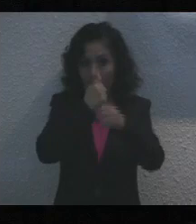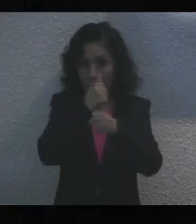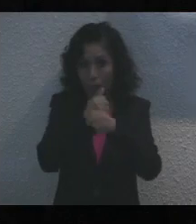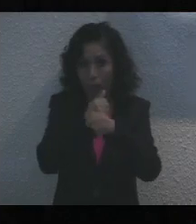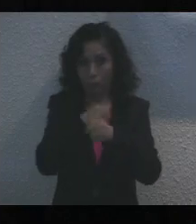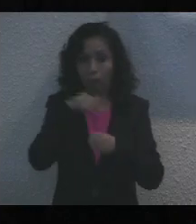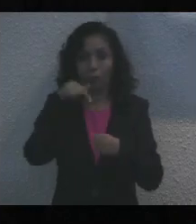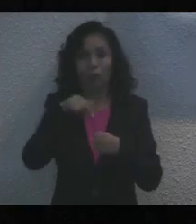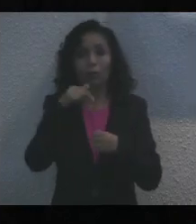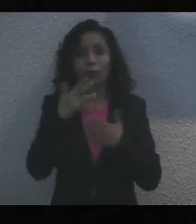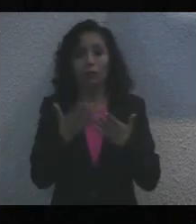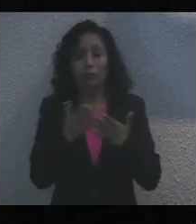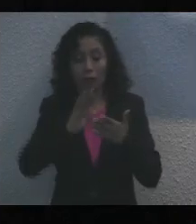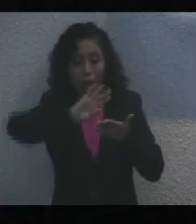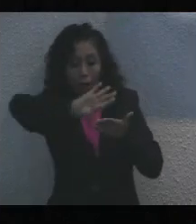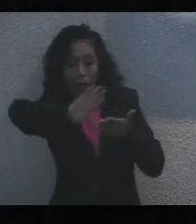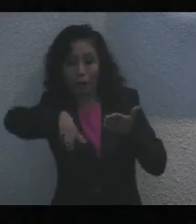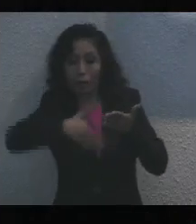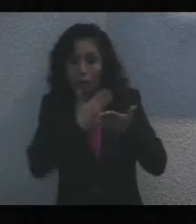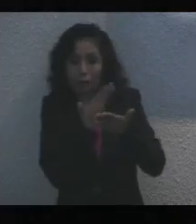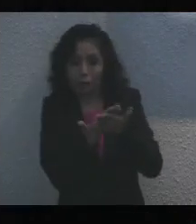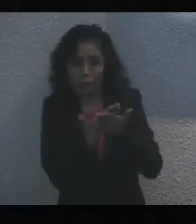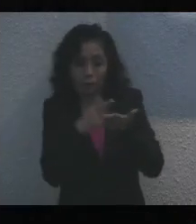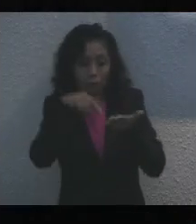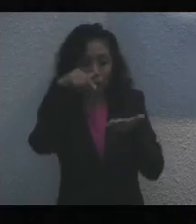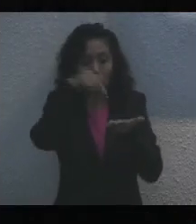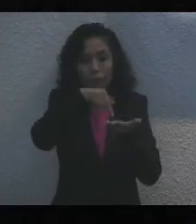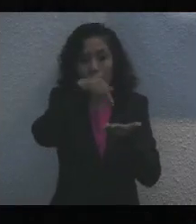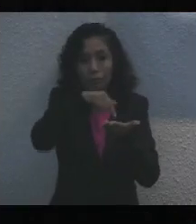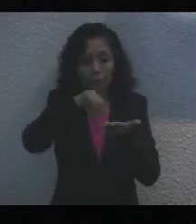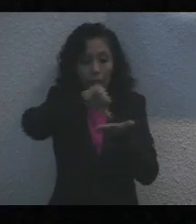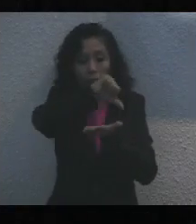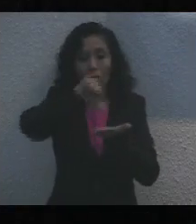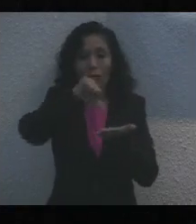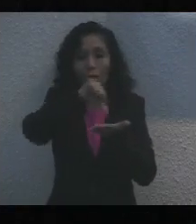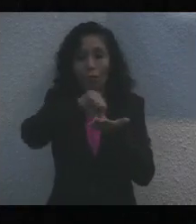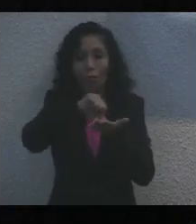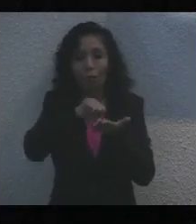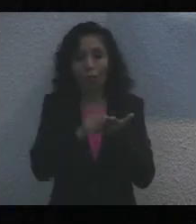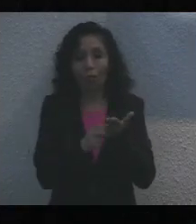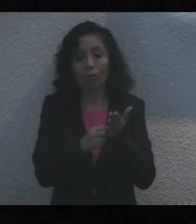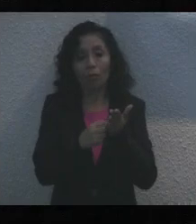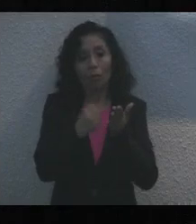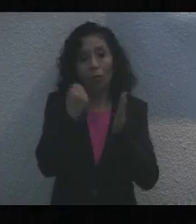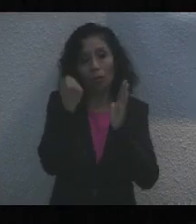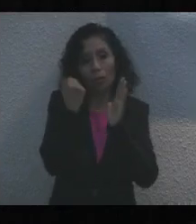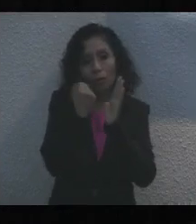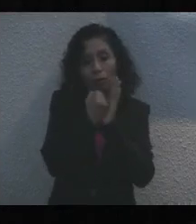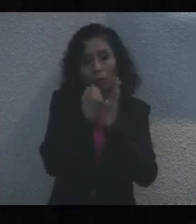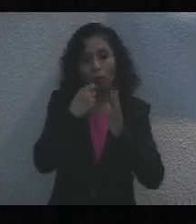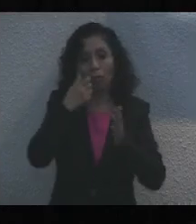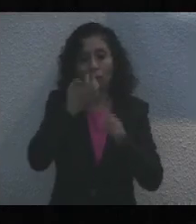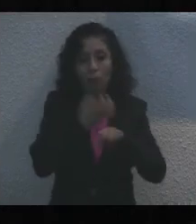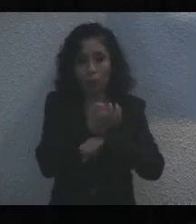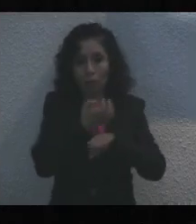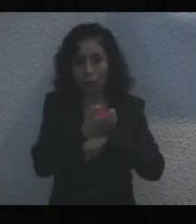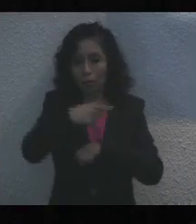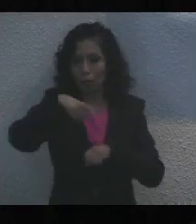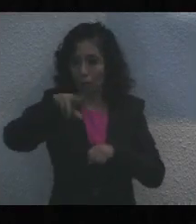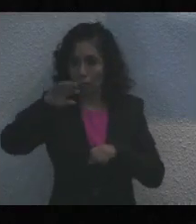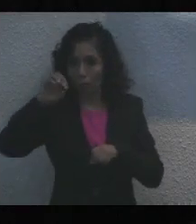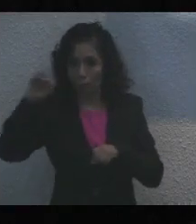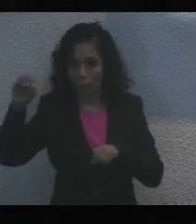correspondiente. En el reverso, contendrá en el centro del escudo del estado de Quintana Roo y al borde